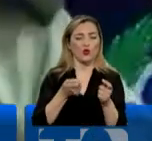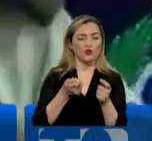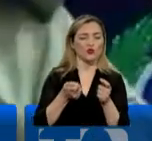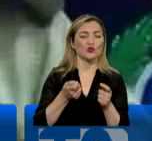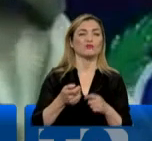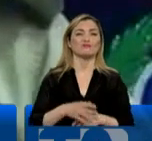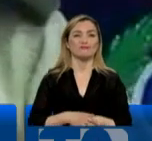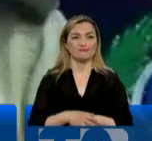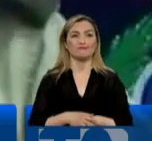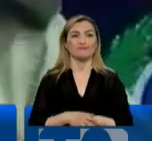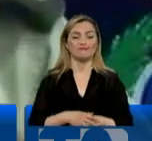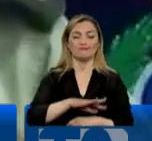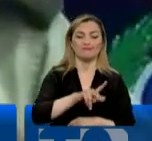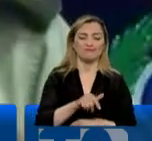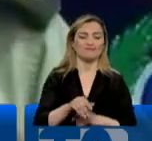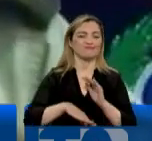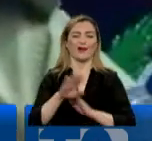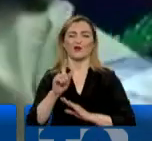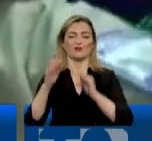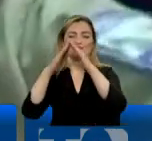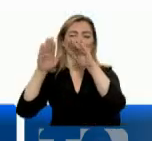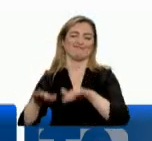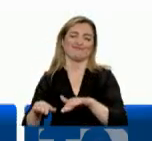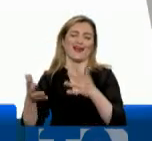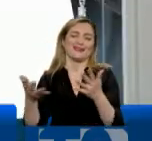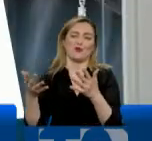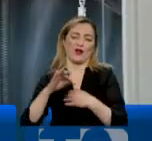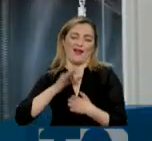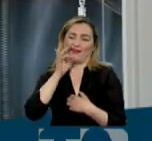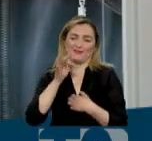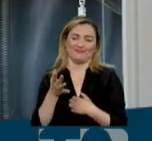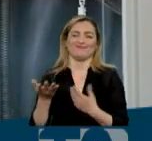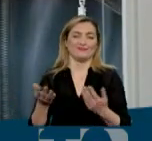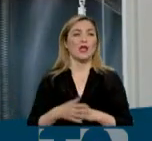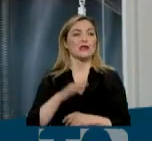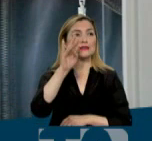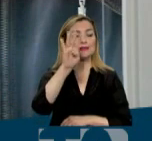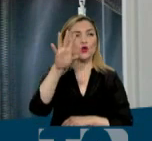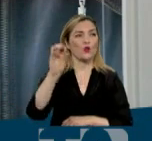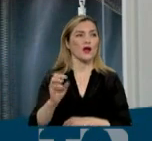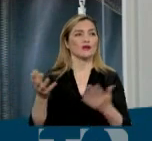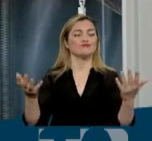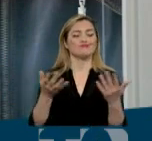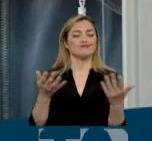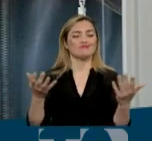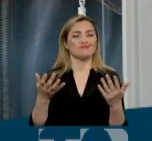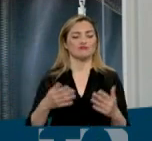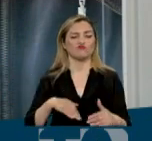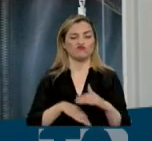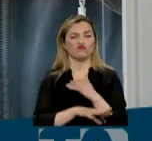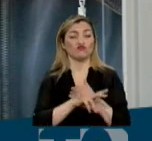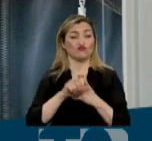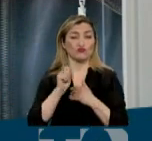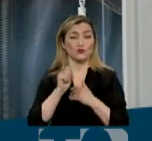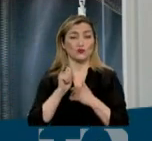tipo de robos que presentan, sobre todo por antisociales. Del total, 740 robos se produjeron en modalidad de estruche,